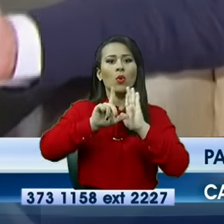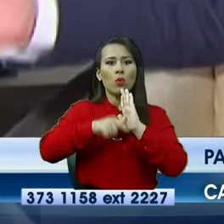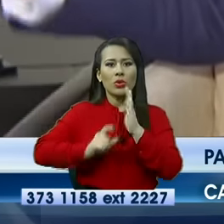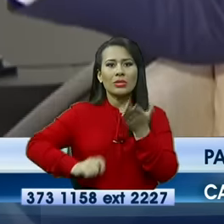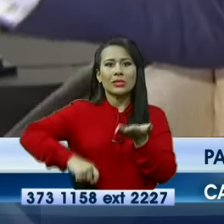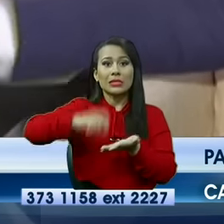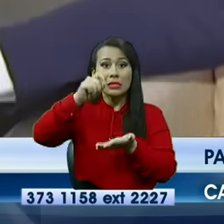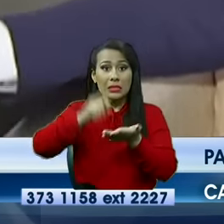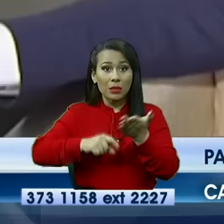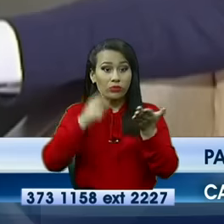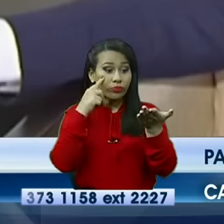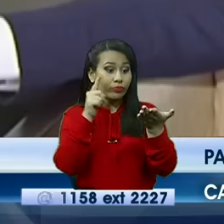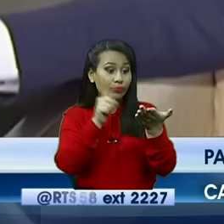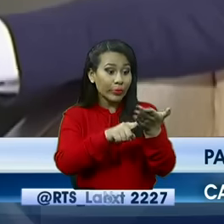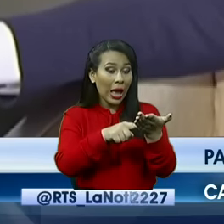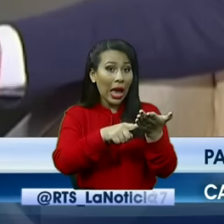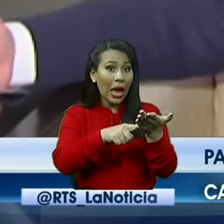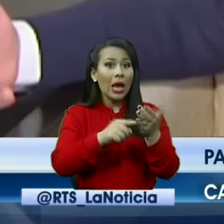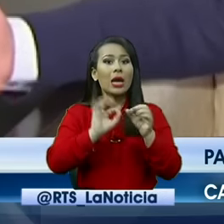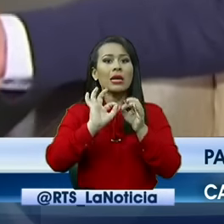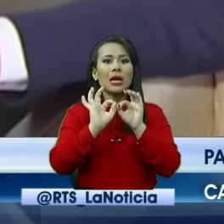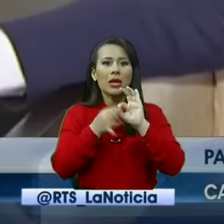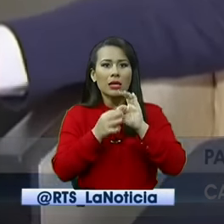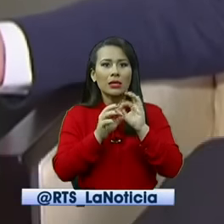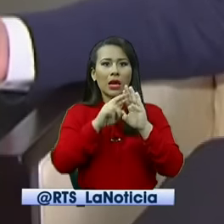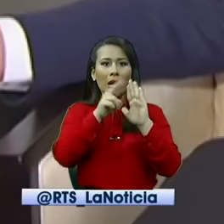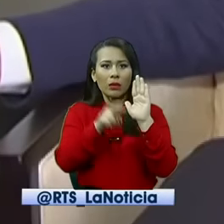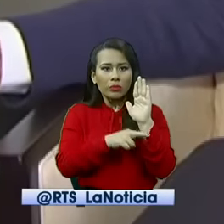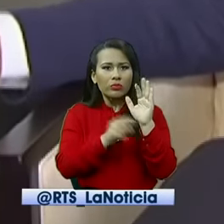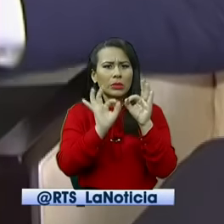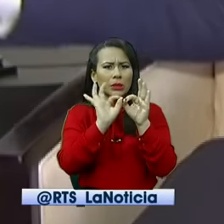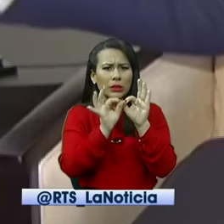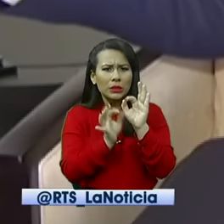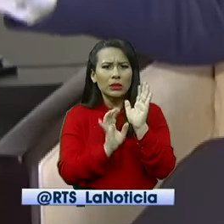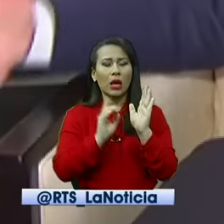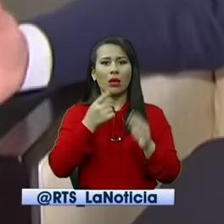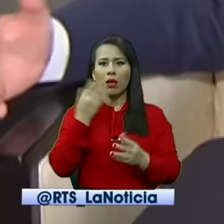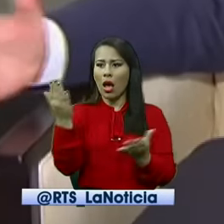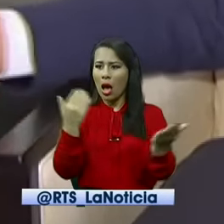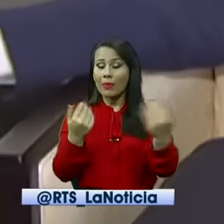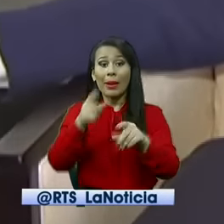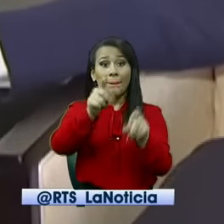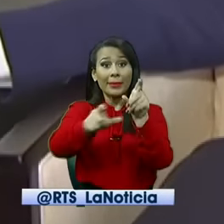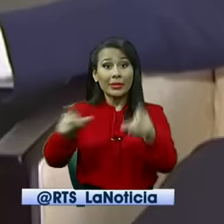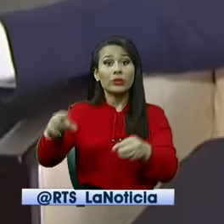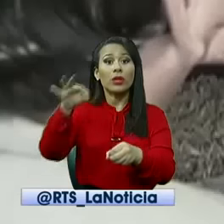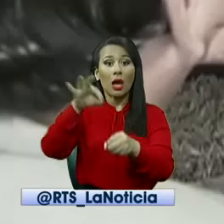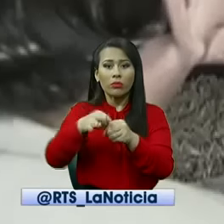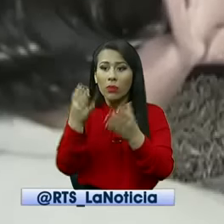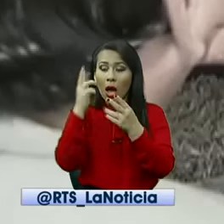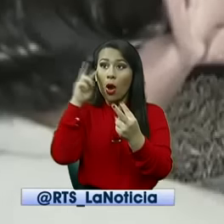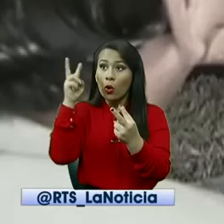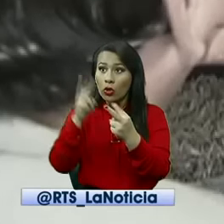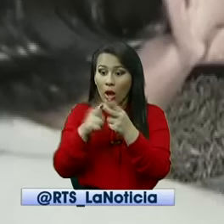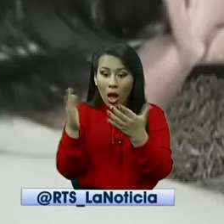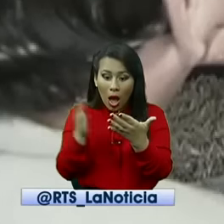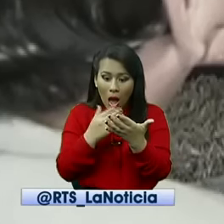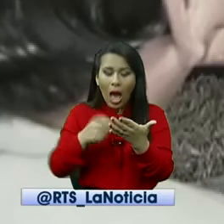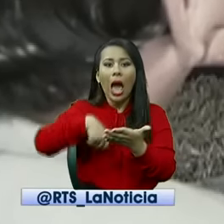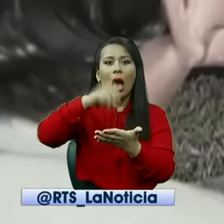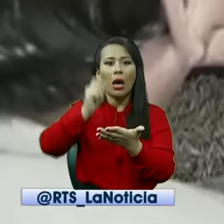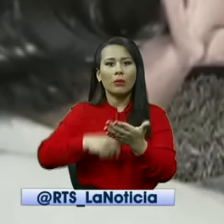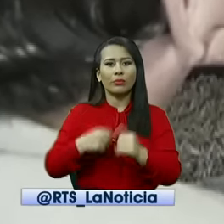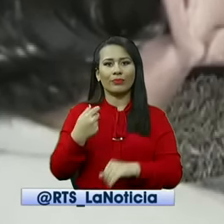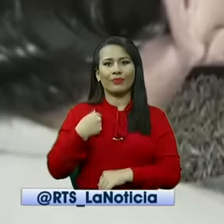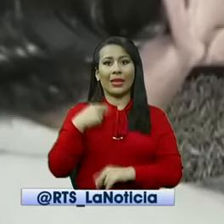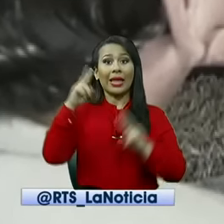reformas y luego se llame a un referéndum o a una consulta Como usted quiera llamar para que la ciudadanía apruebe esa reformas en materia económica no